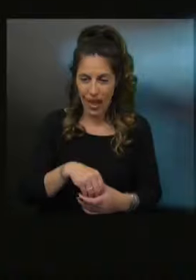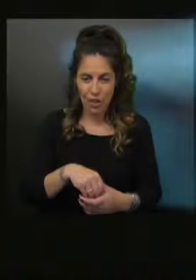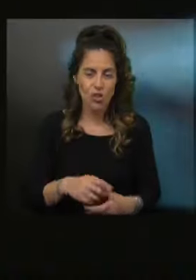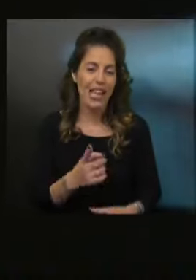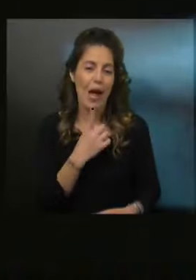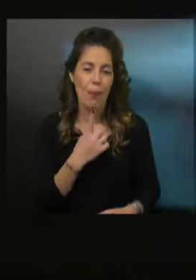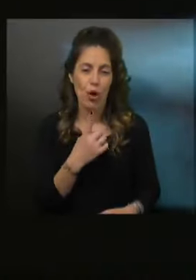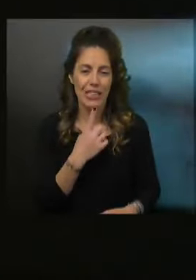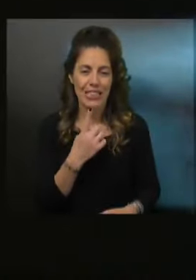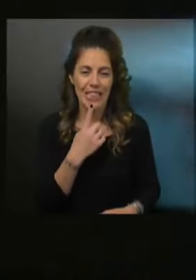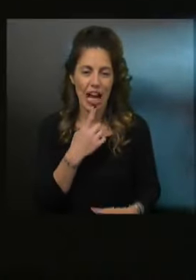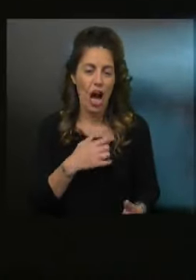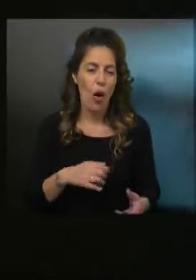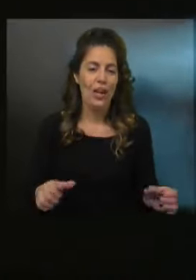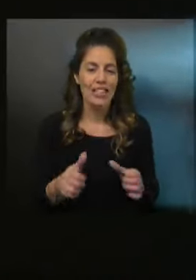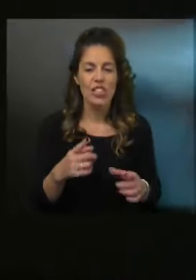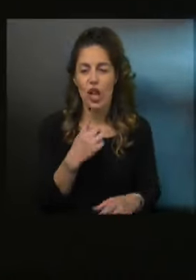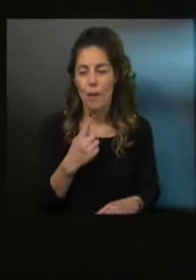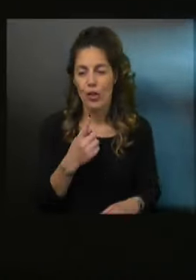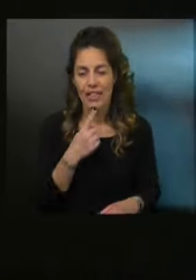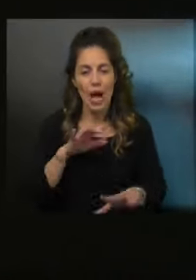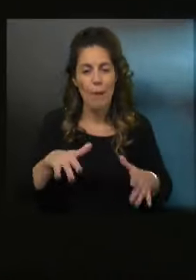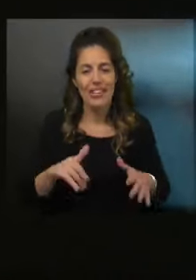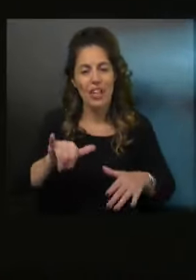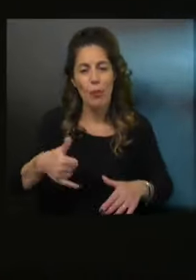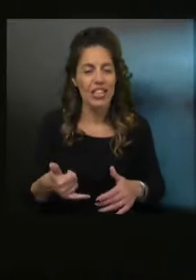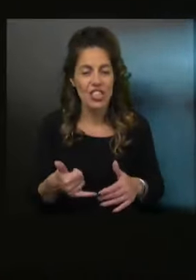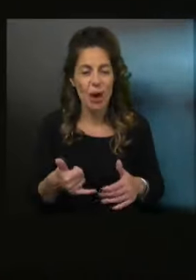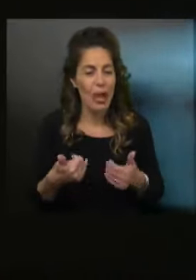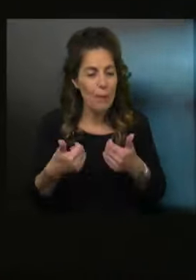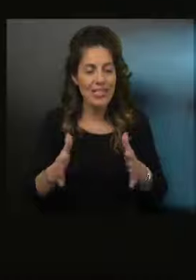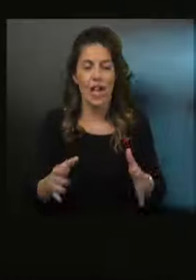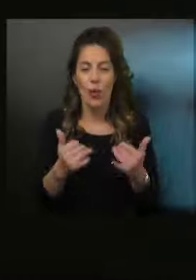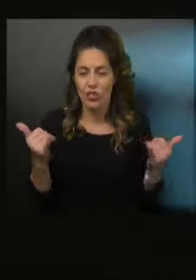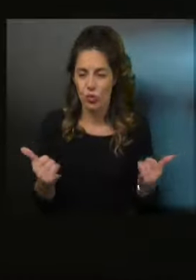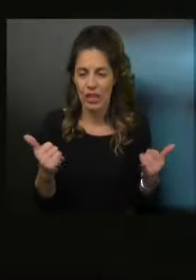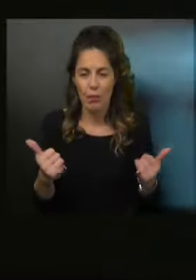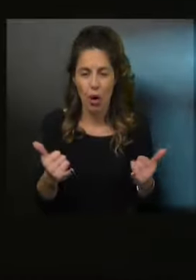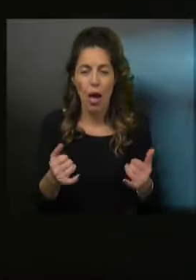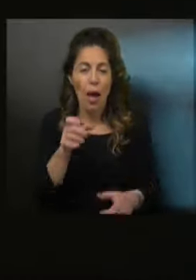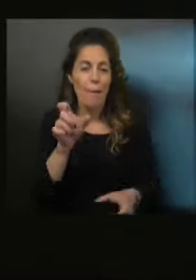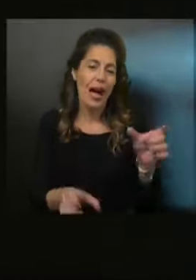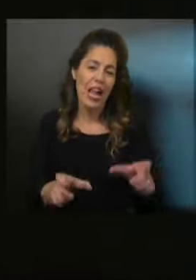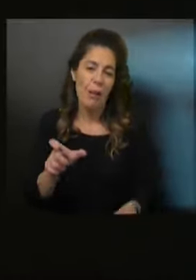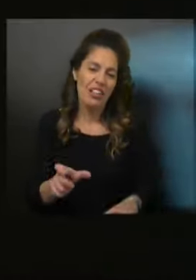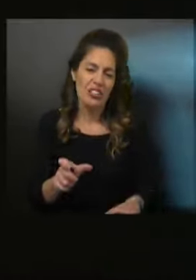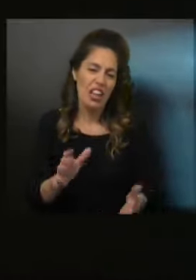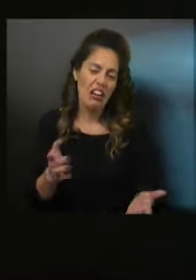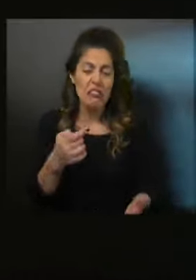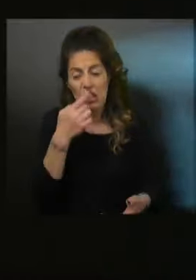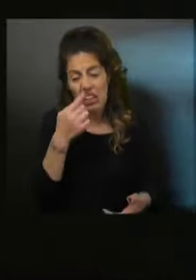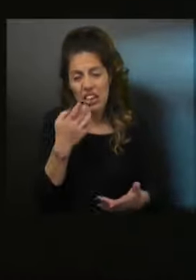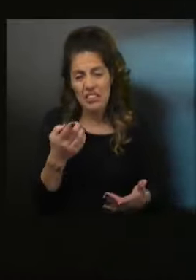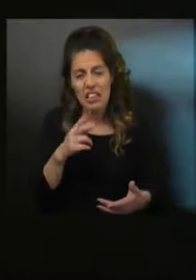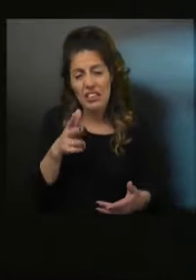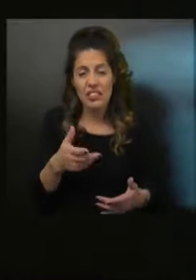política o en las cuestiones políticas nos parece como que ya tendríamos que haber empezado hace un tiempo y quizás para la gente un poco más apática dijo dice